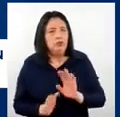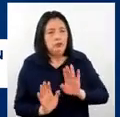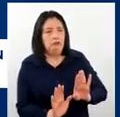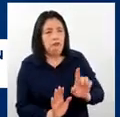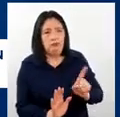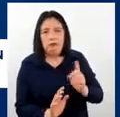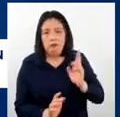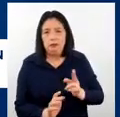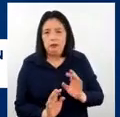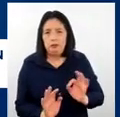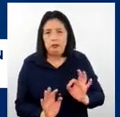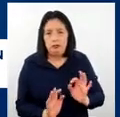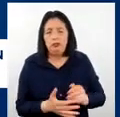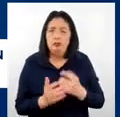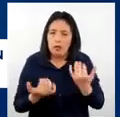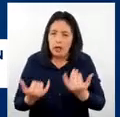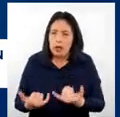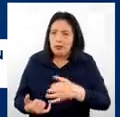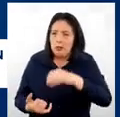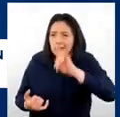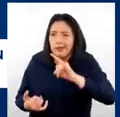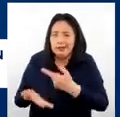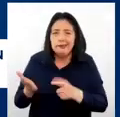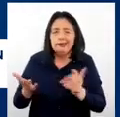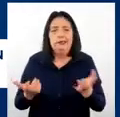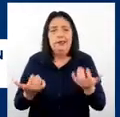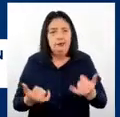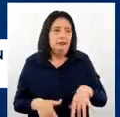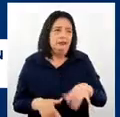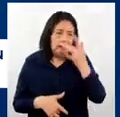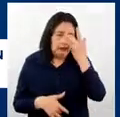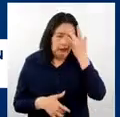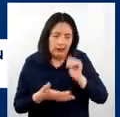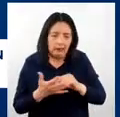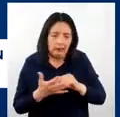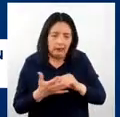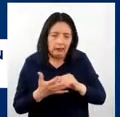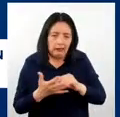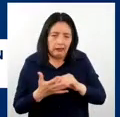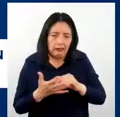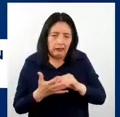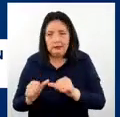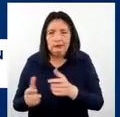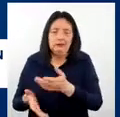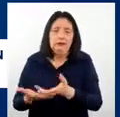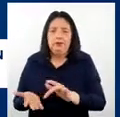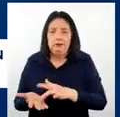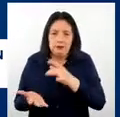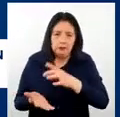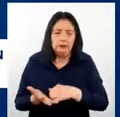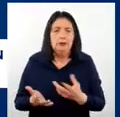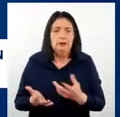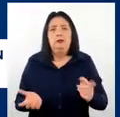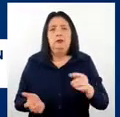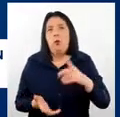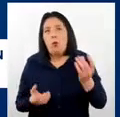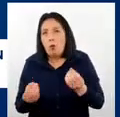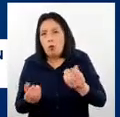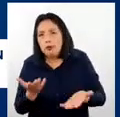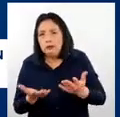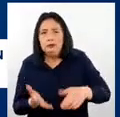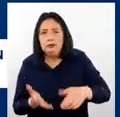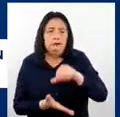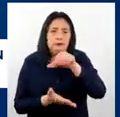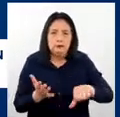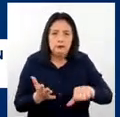por ejemplo, si estamos en una situación de emergencia o hay un paciente que tiene la continuidad del tratamiento o tiene la espera de una cirugía programada. Entonces,